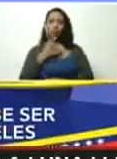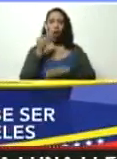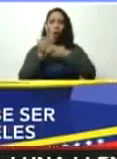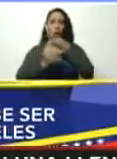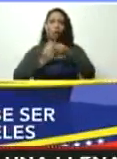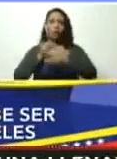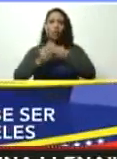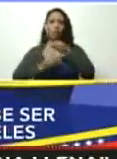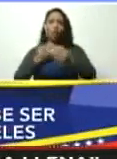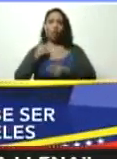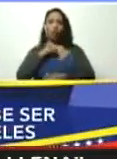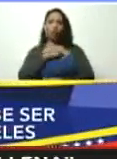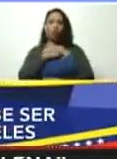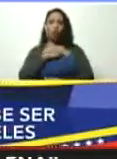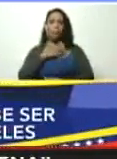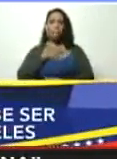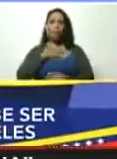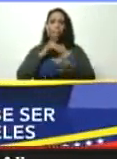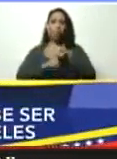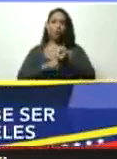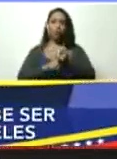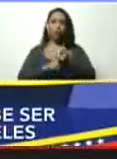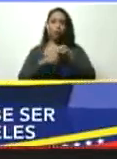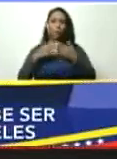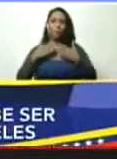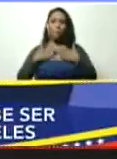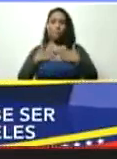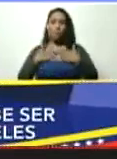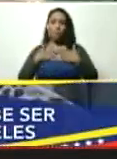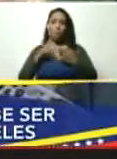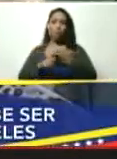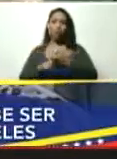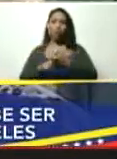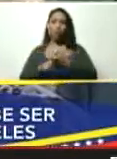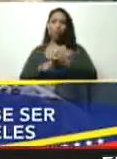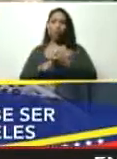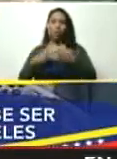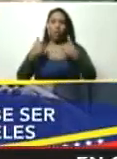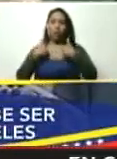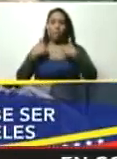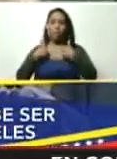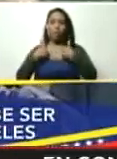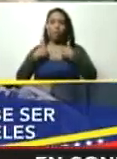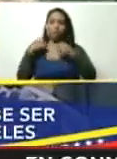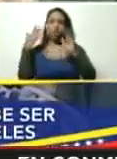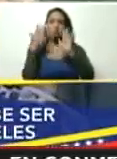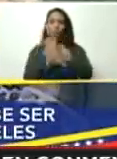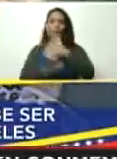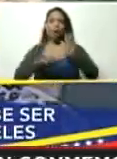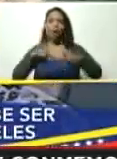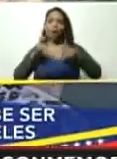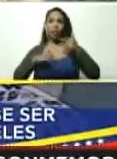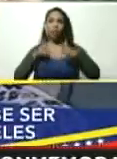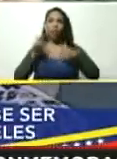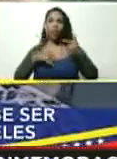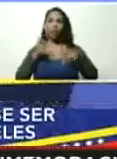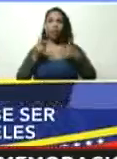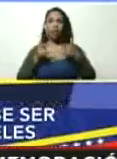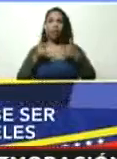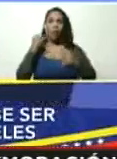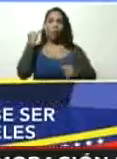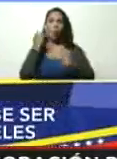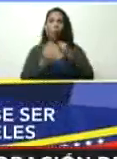hicieron a Silita, mi querida esposa Cilia Flores, y a mí sobre los eventos de la